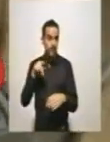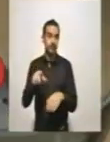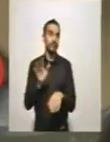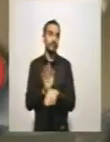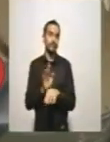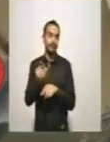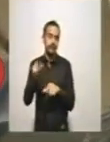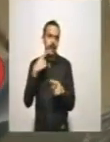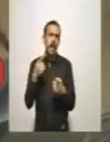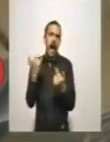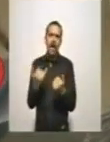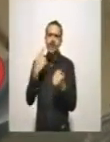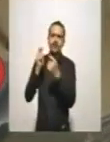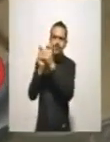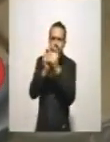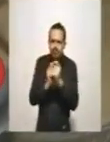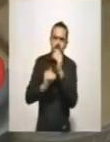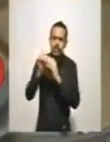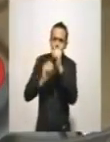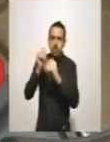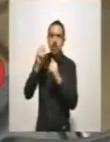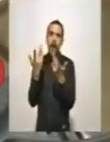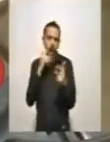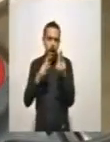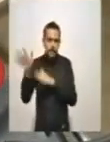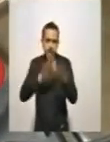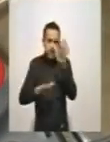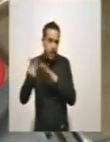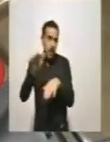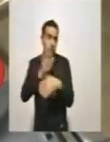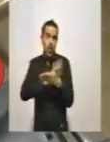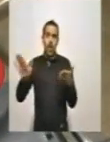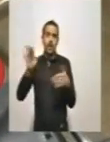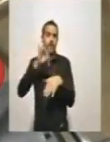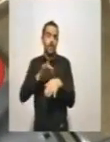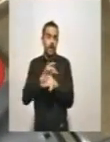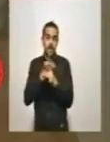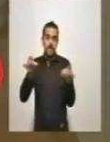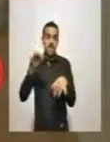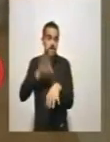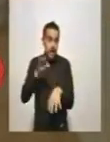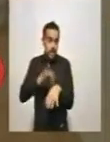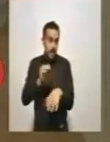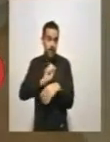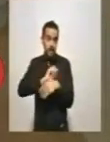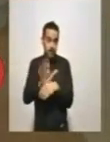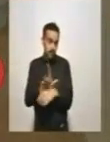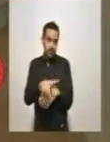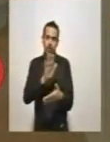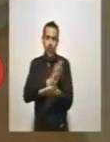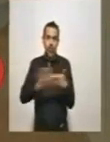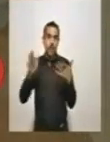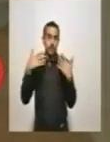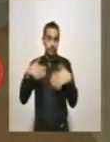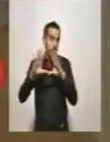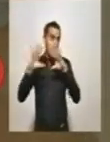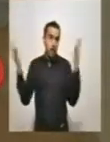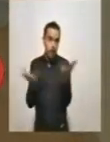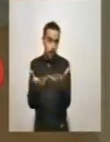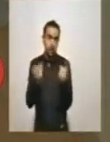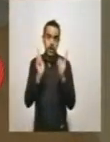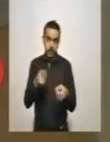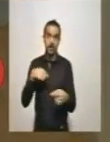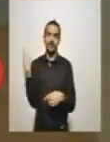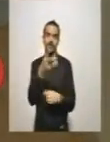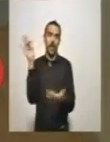los acondicionamientos que nos trae una nueva pandemia en el mundo y obviamente acá a nivel local. Por lo tanto, más